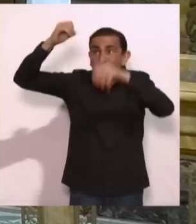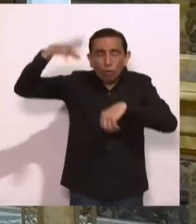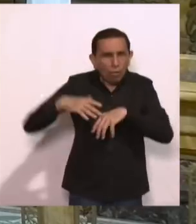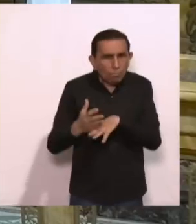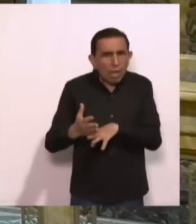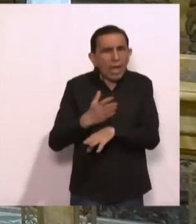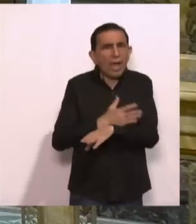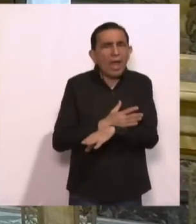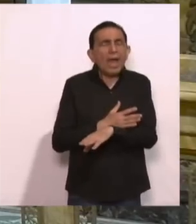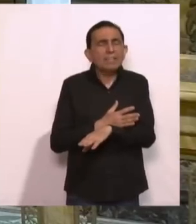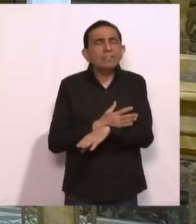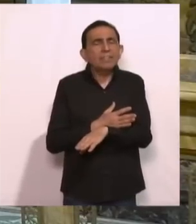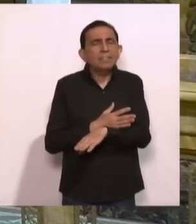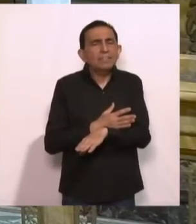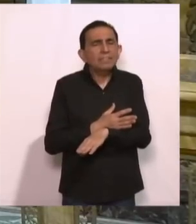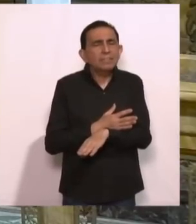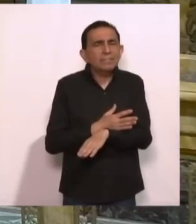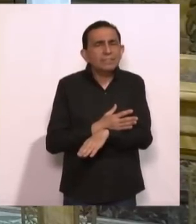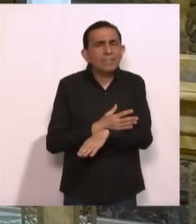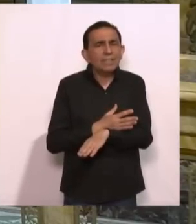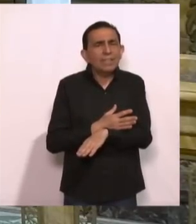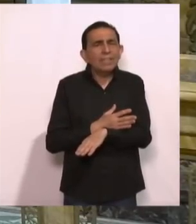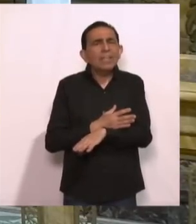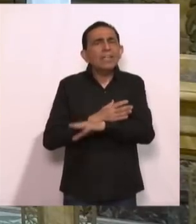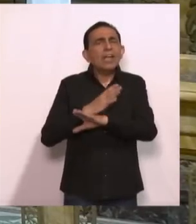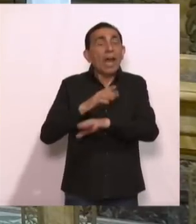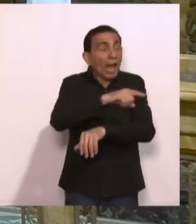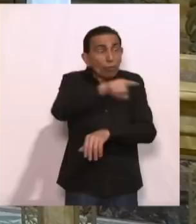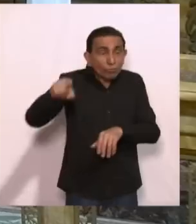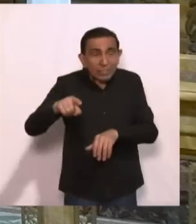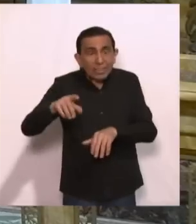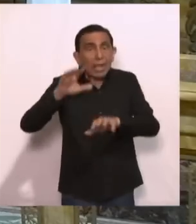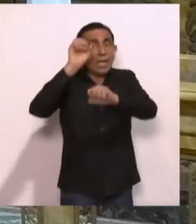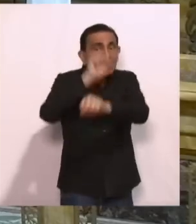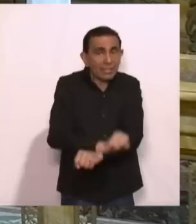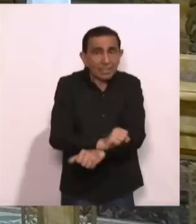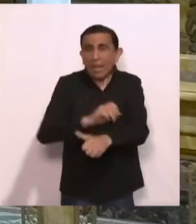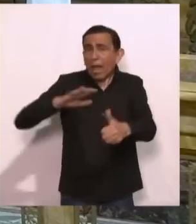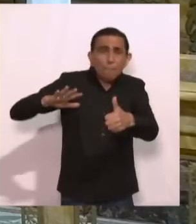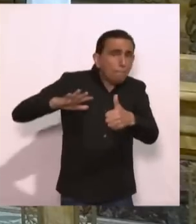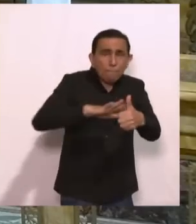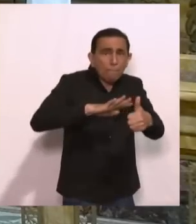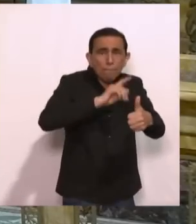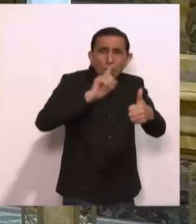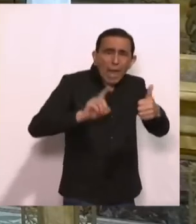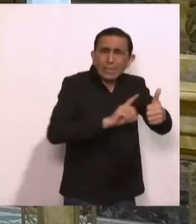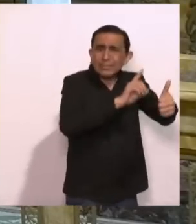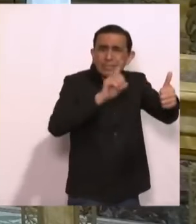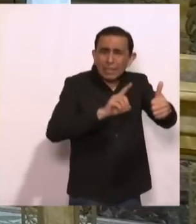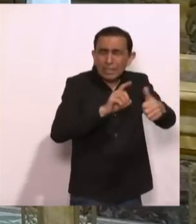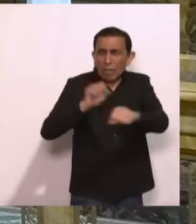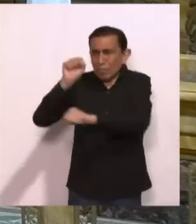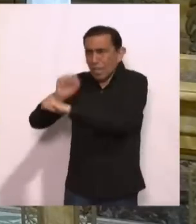Pero antes de todo esto los detendrán, los perseguirán, los entregarán a